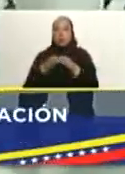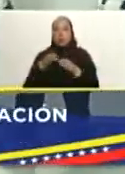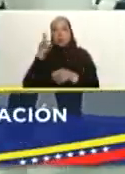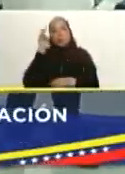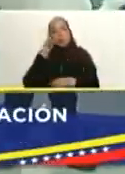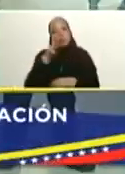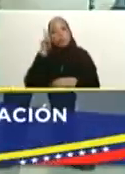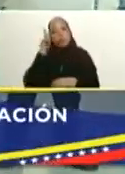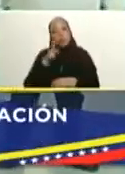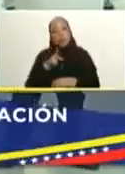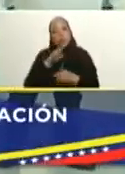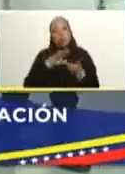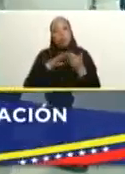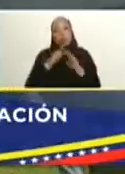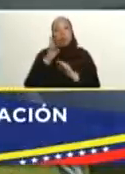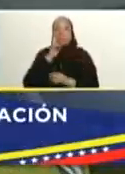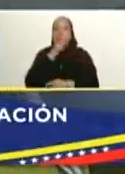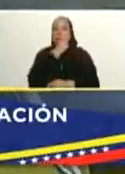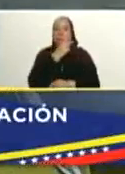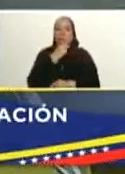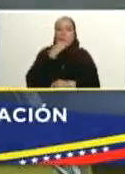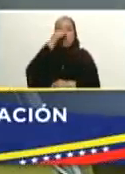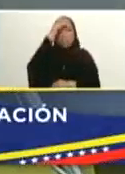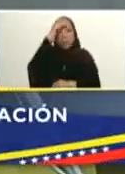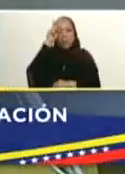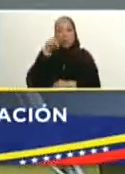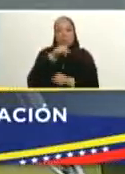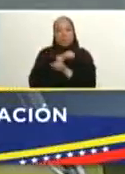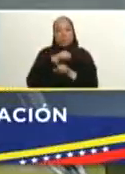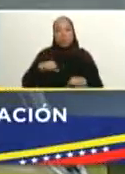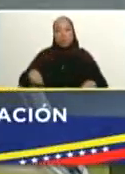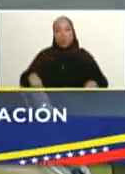profesores, comunidad y Fuerza Armada Nacional Bolivariana,